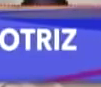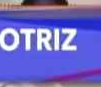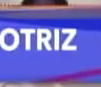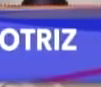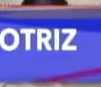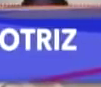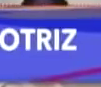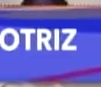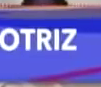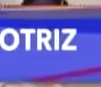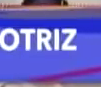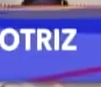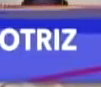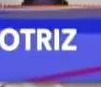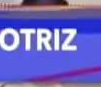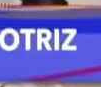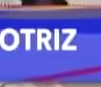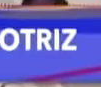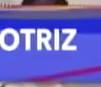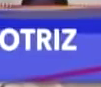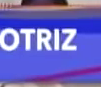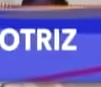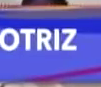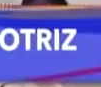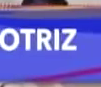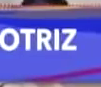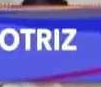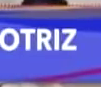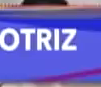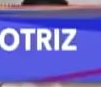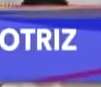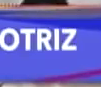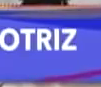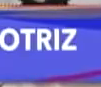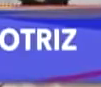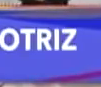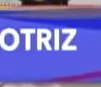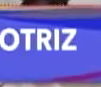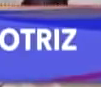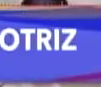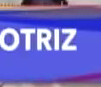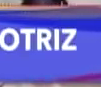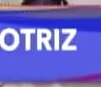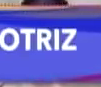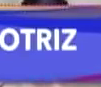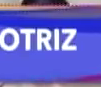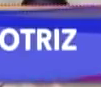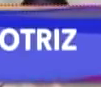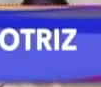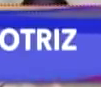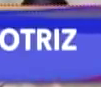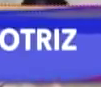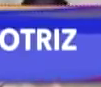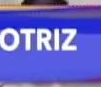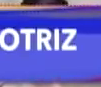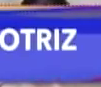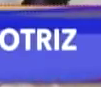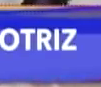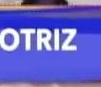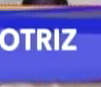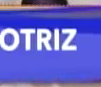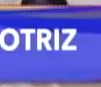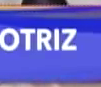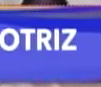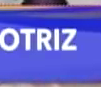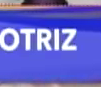gente comprometida, gente leal para seguir construyendo la Venezuela potencia, para seguir